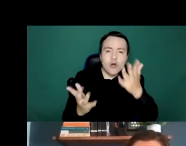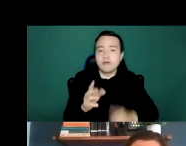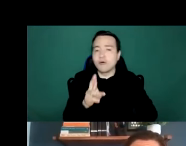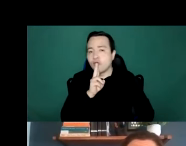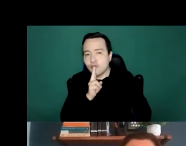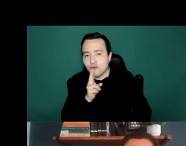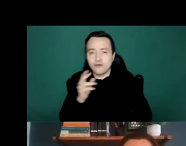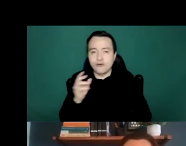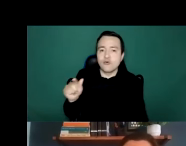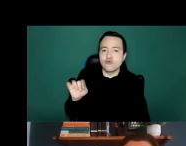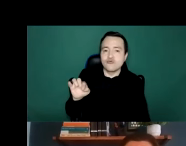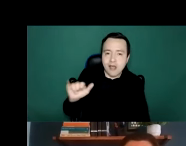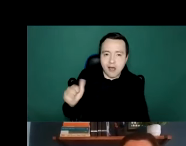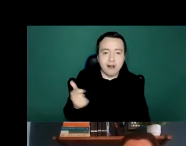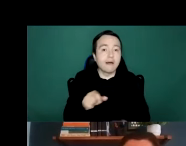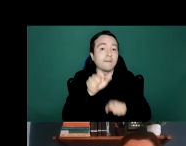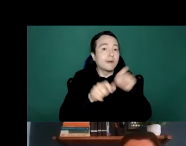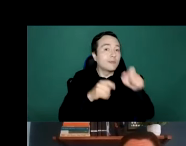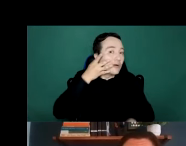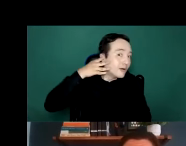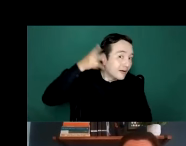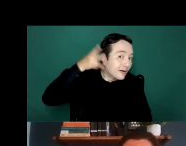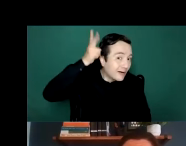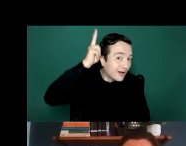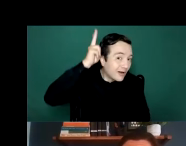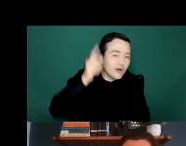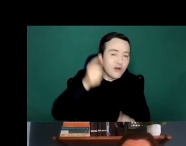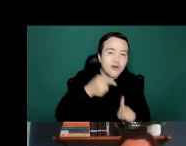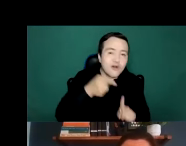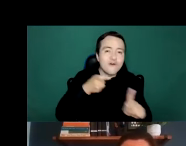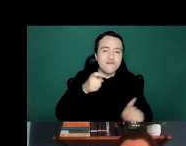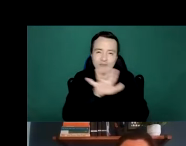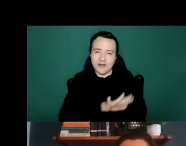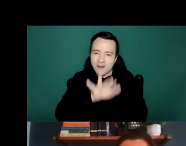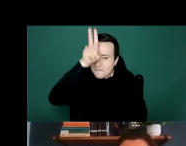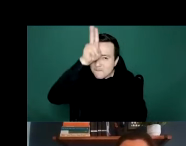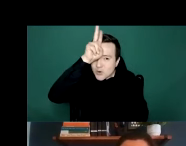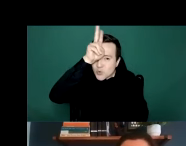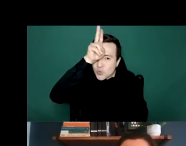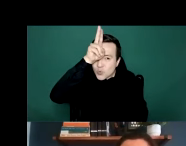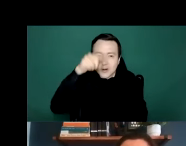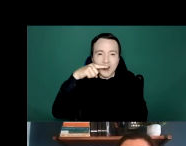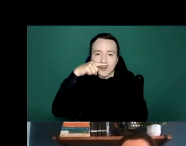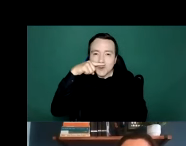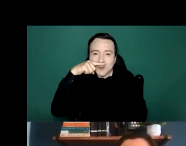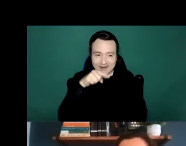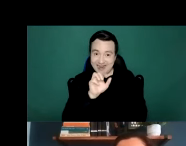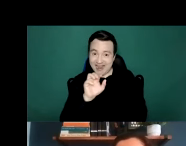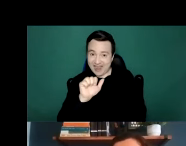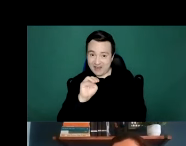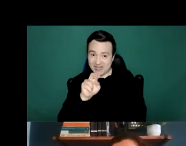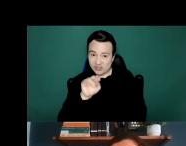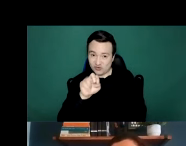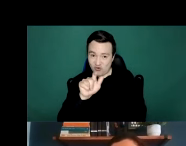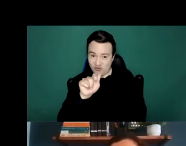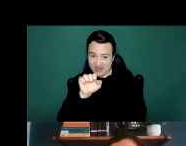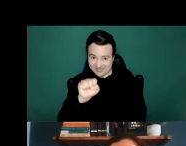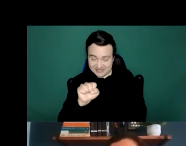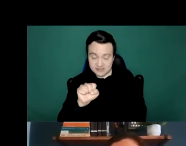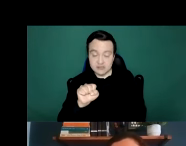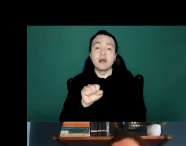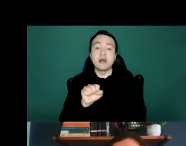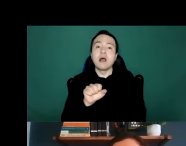Amazonía del Perú. Y también en el contexto tan difícil que estamos viviendo de la pandemia, incluye también el monitoreo de métricas que